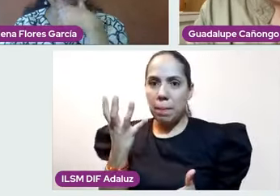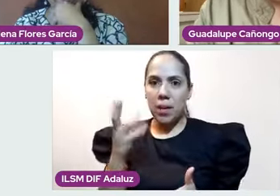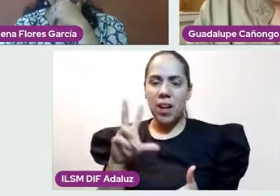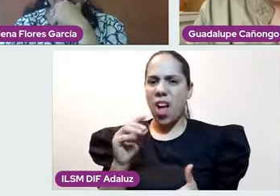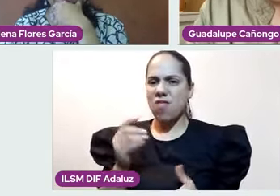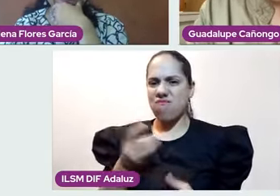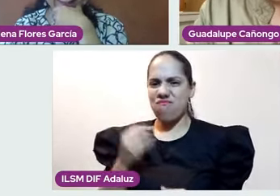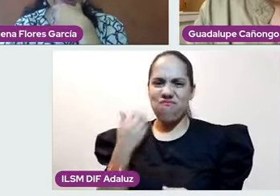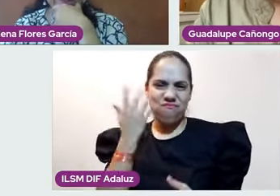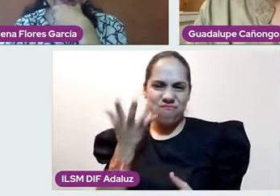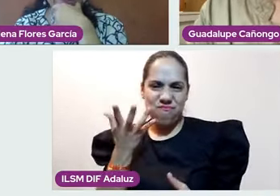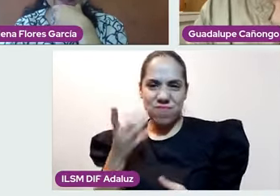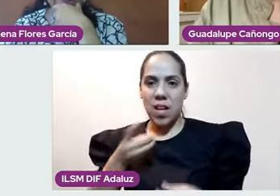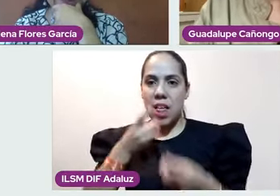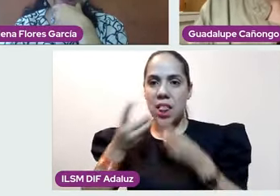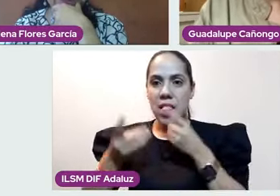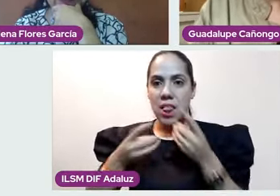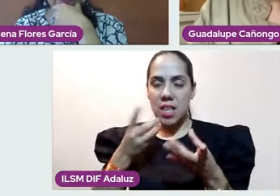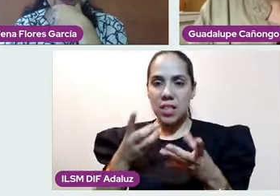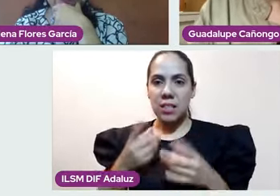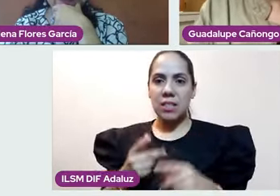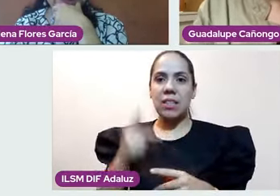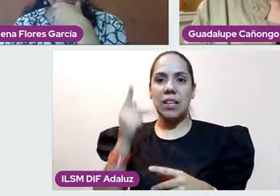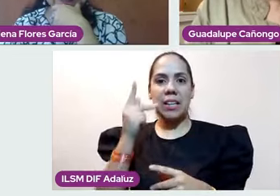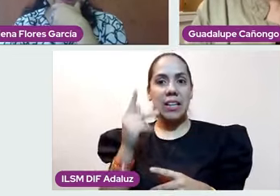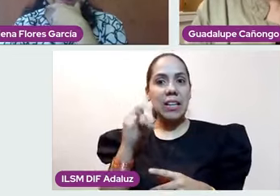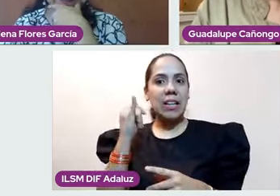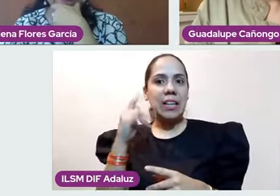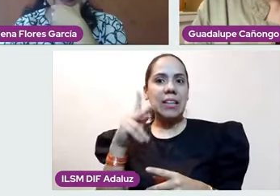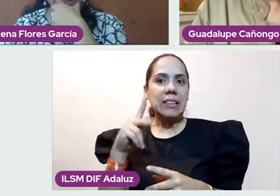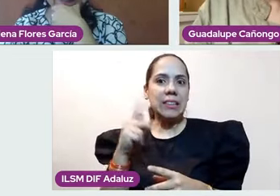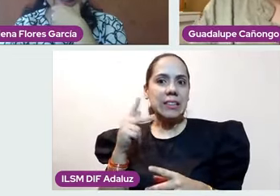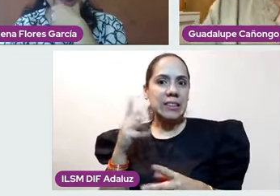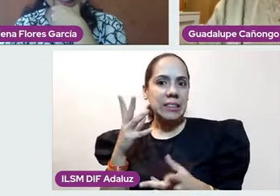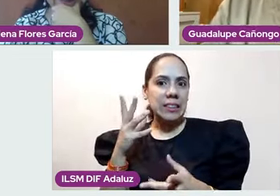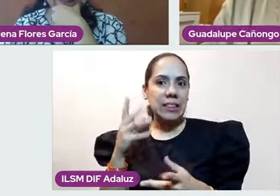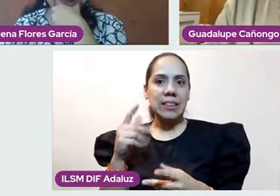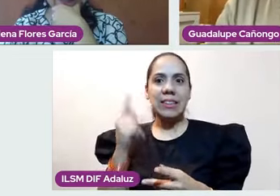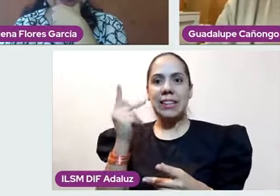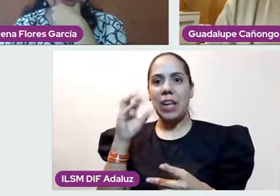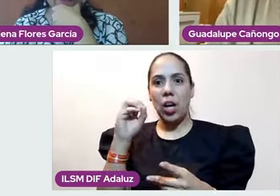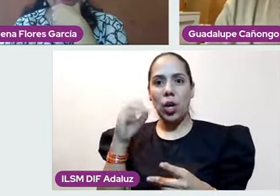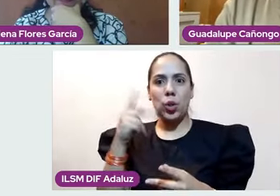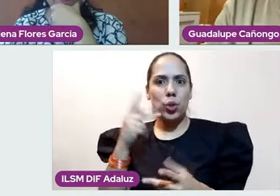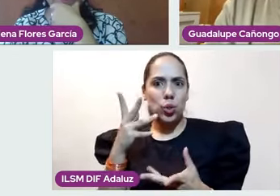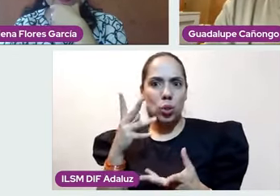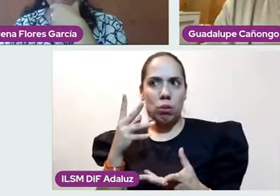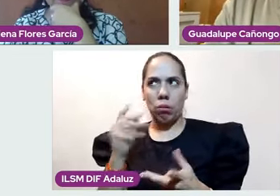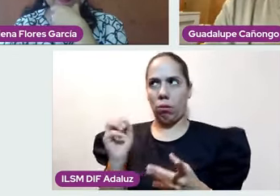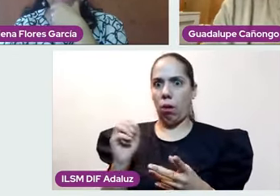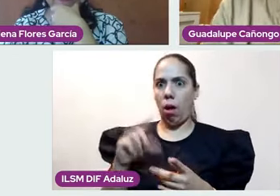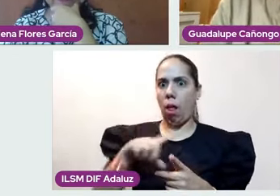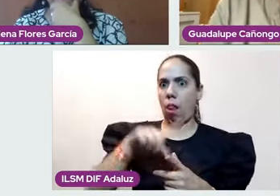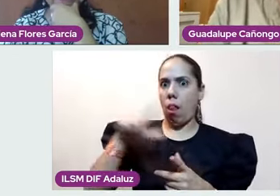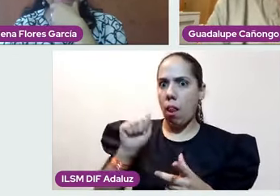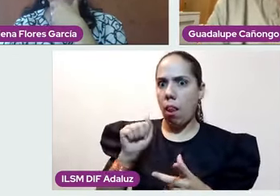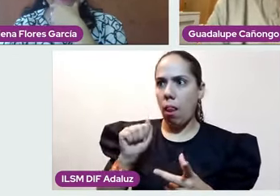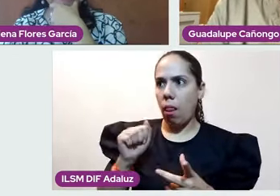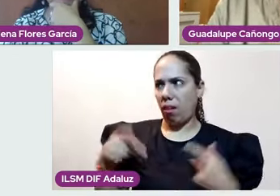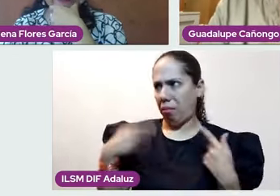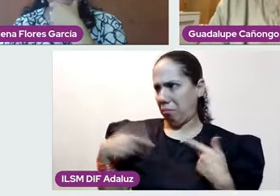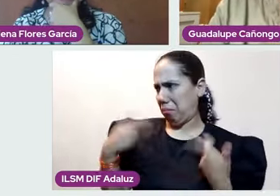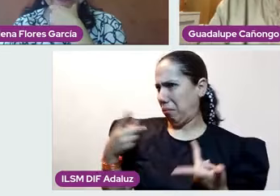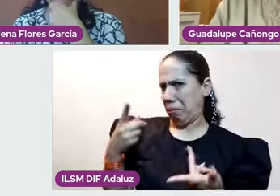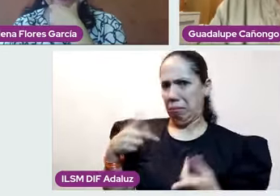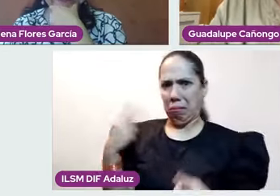lo comenta, la gente se ríe. O la gente pone una cara de, ¿ay, cómo? ¿Usted tiene